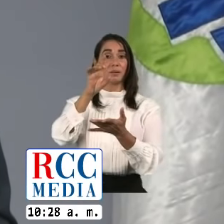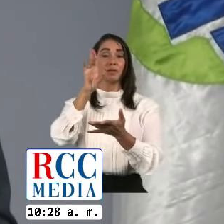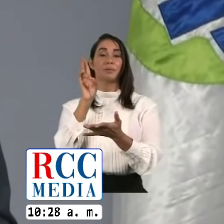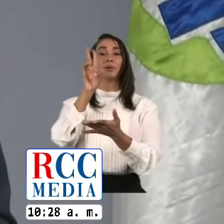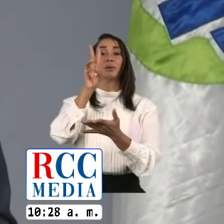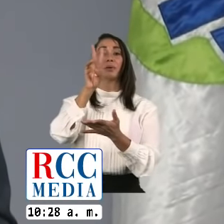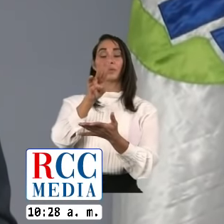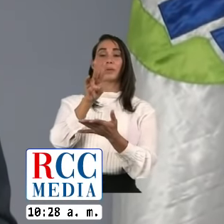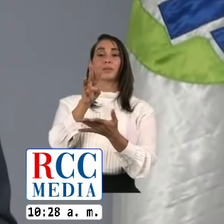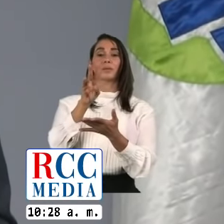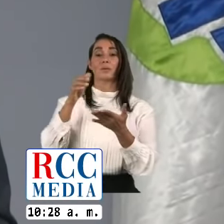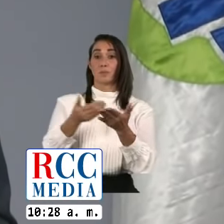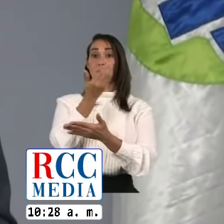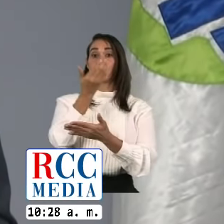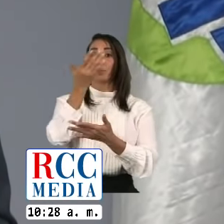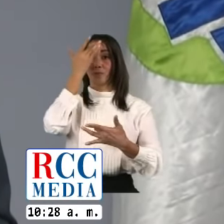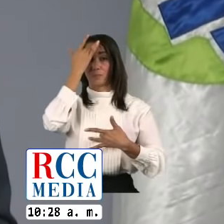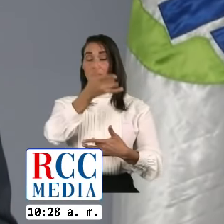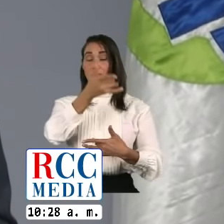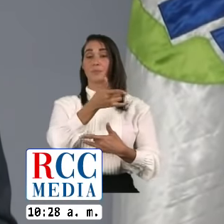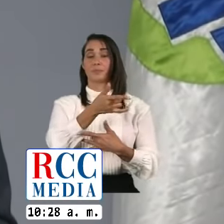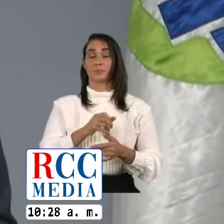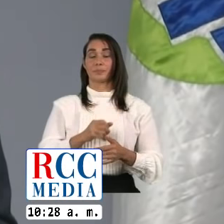32.172 fueron casos nuevos.